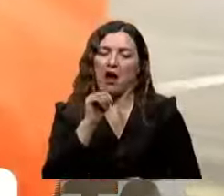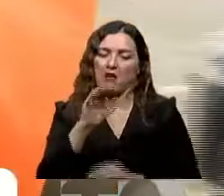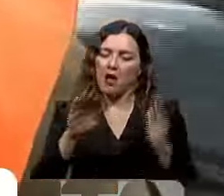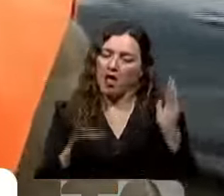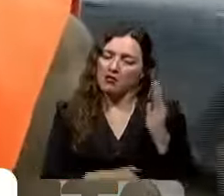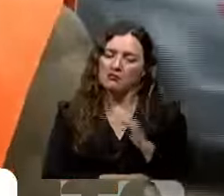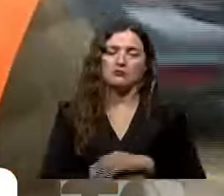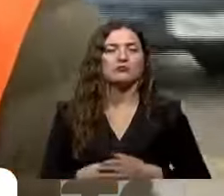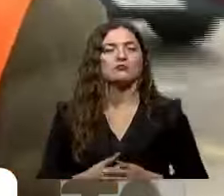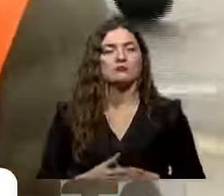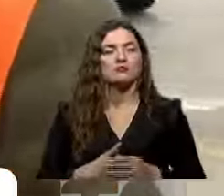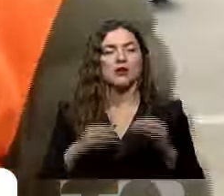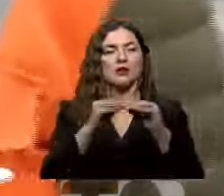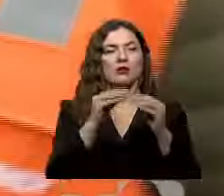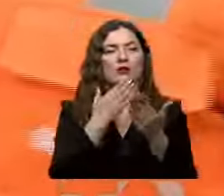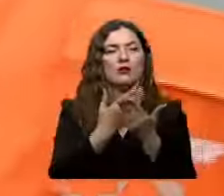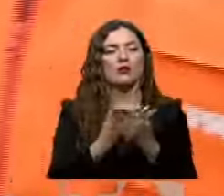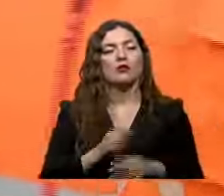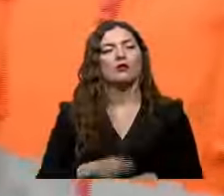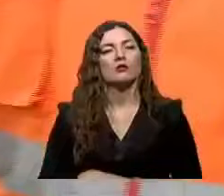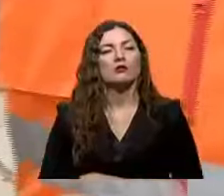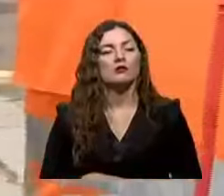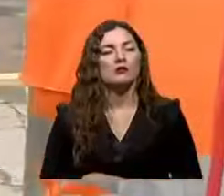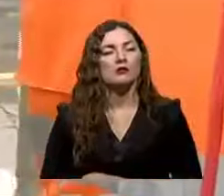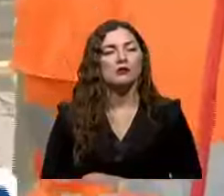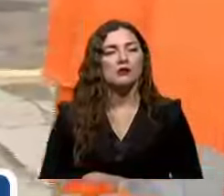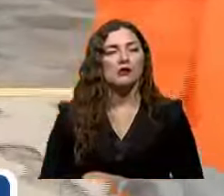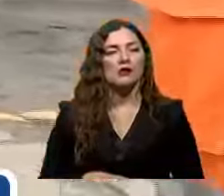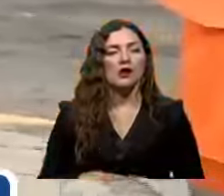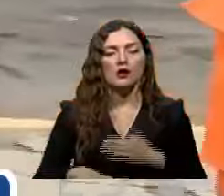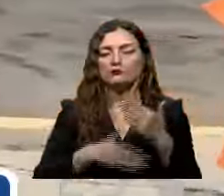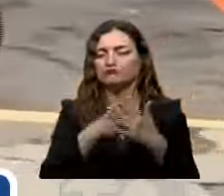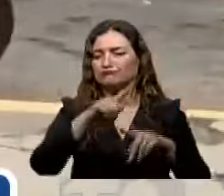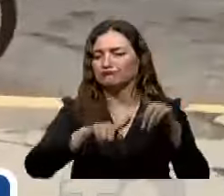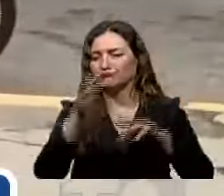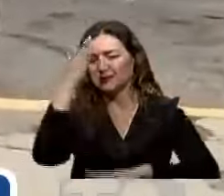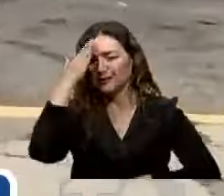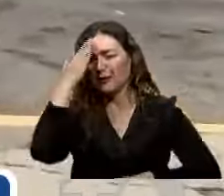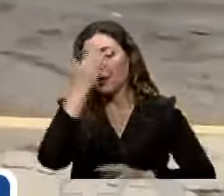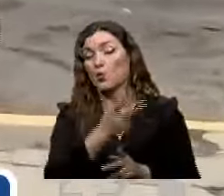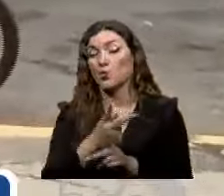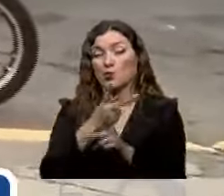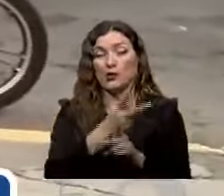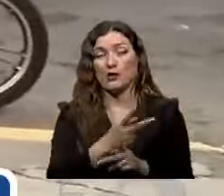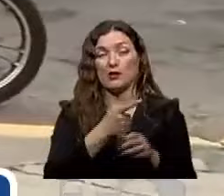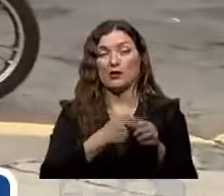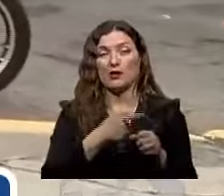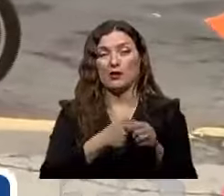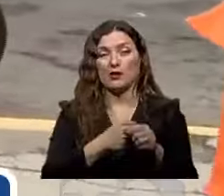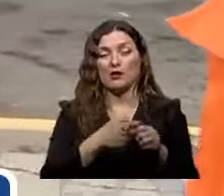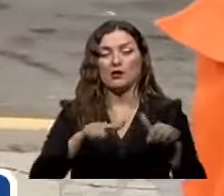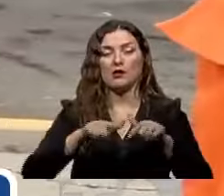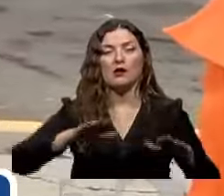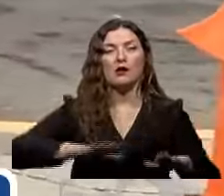del día. Muchísimas gracias. Así que, amigos televidentes, ya saben, tomen las precauciones del caso. Específicamente aquí en